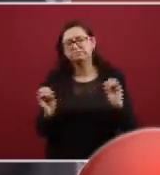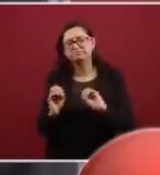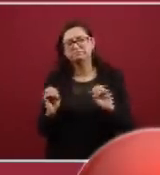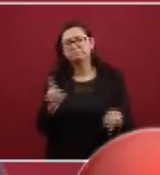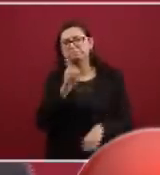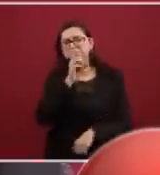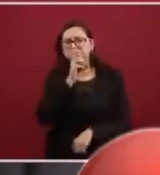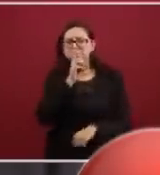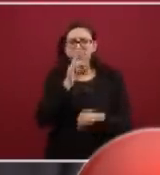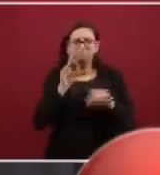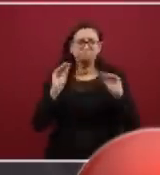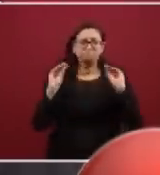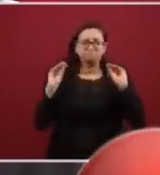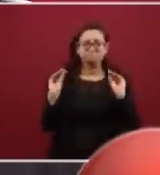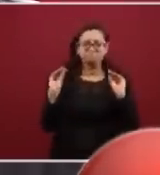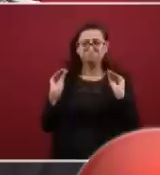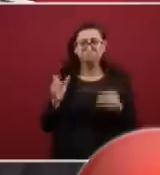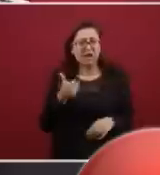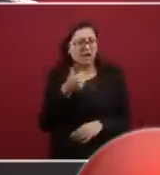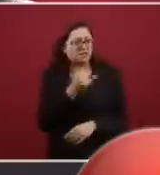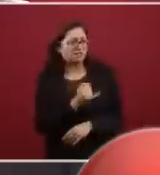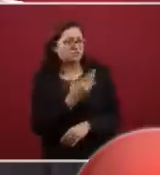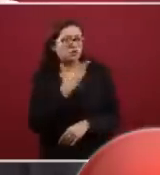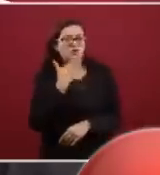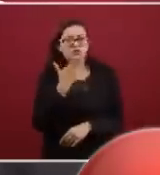era la costumbre.